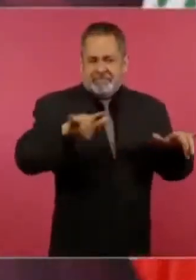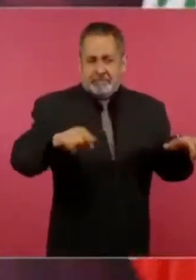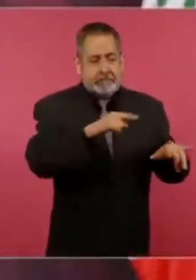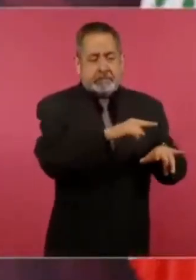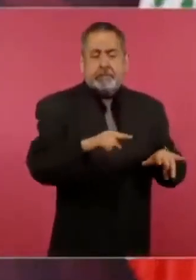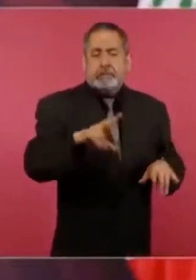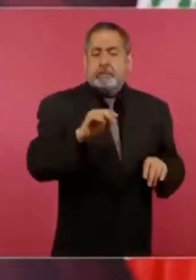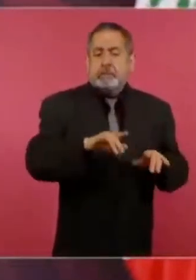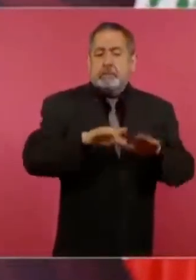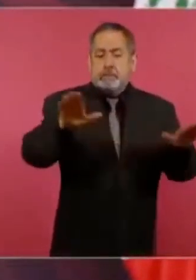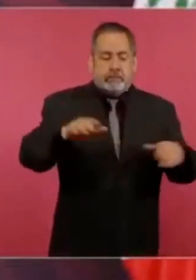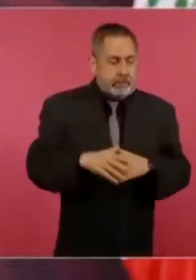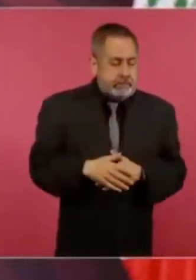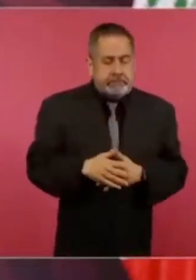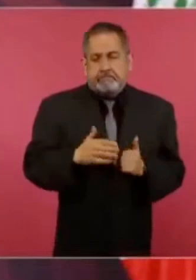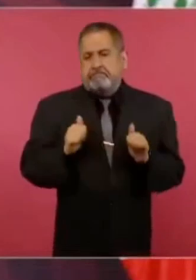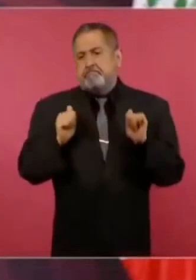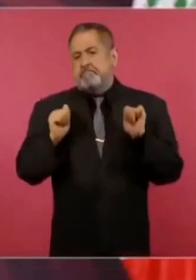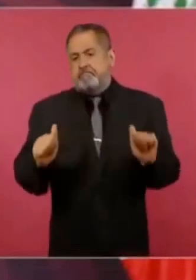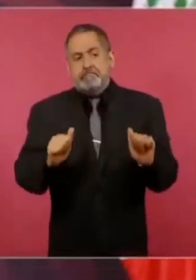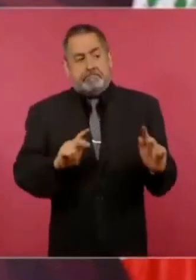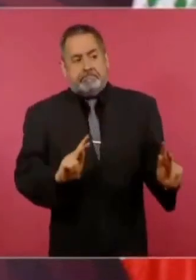Fíjense de la que nos libramos,